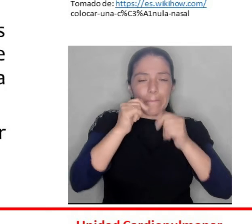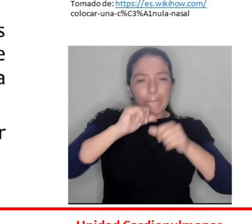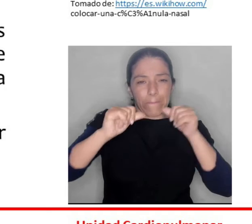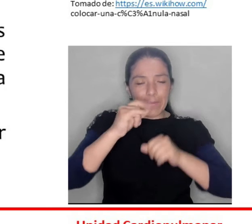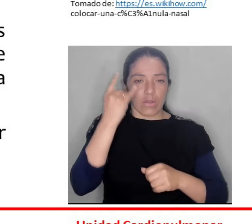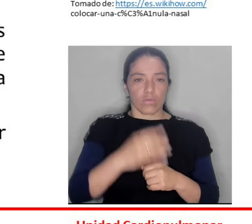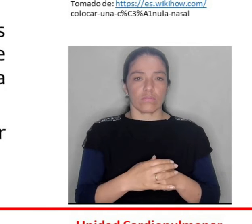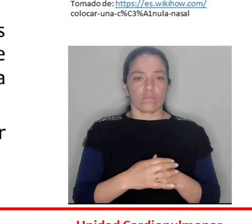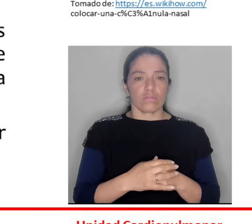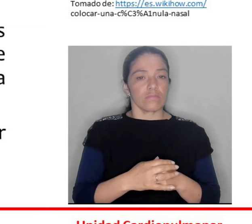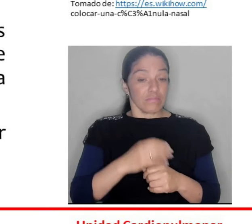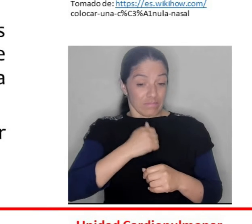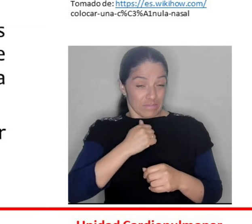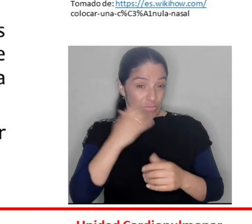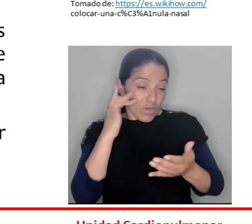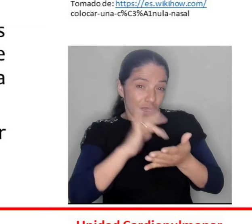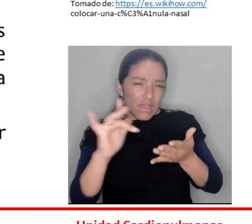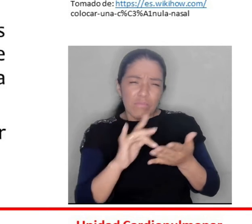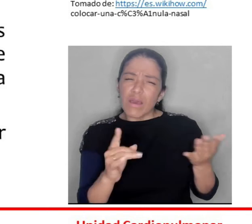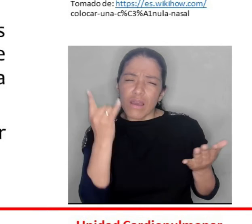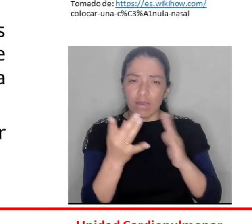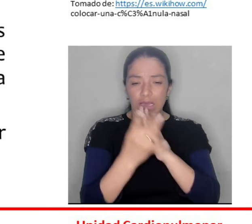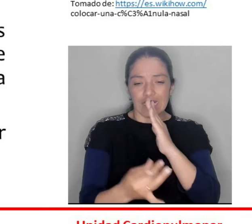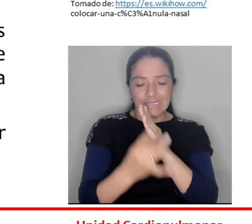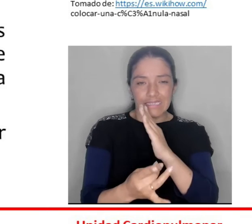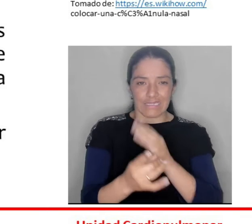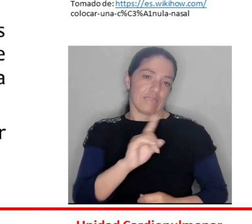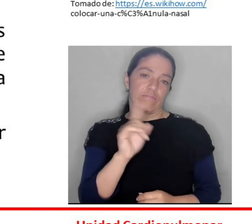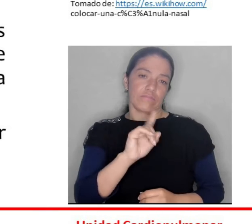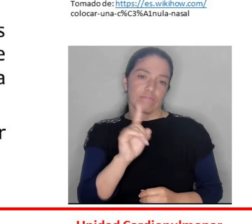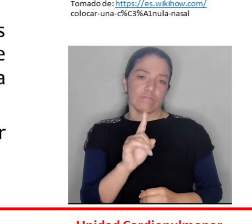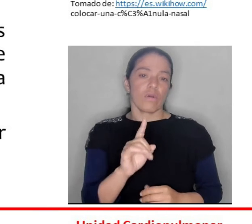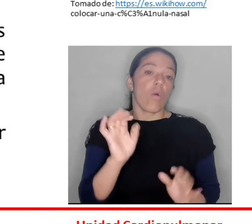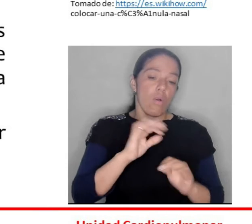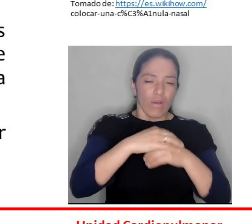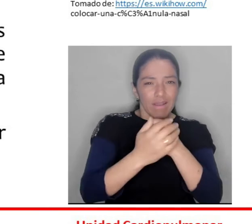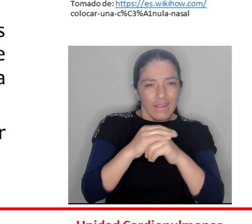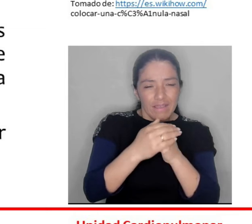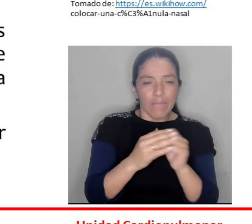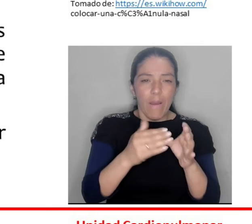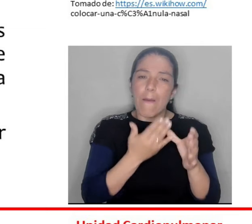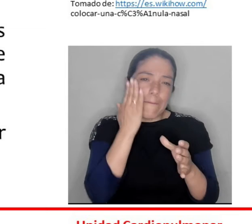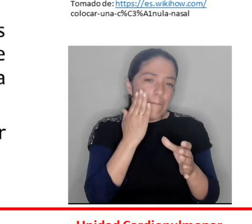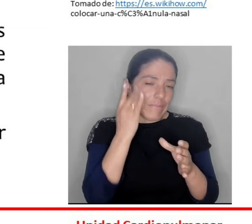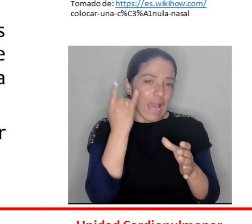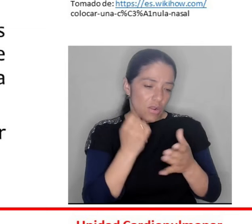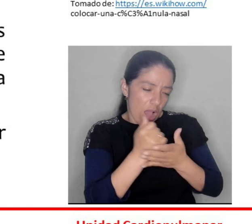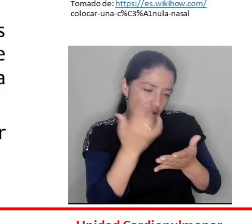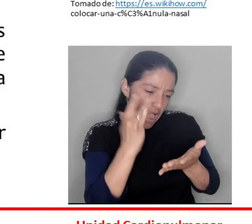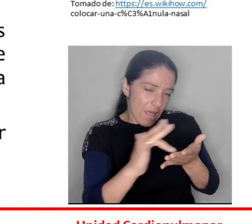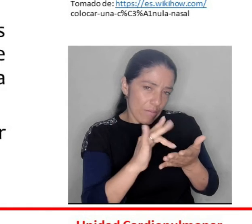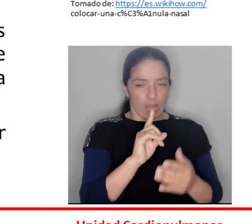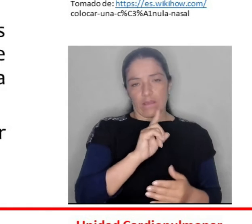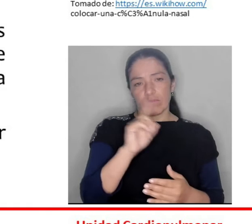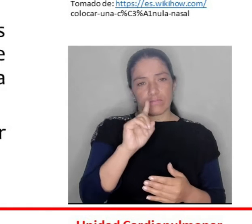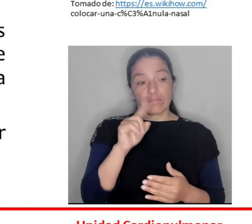nasal para evitar la laceración de las fosas nasales. No utilice productos grasos, como lo son las